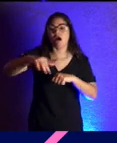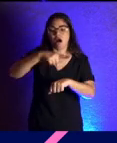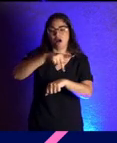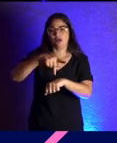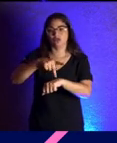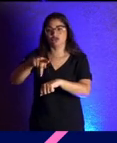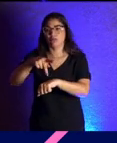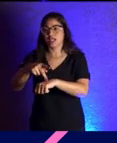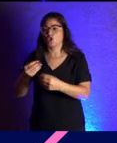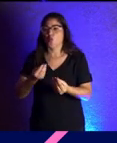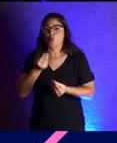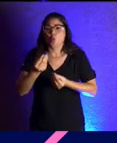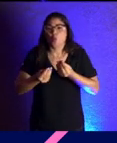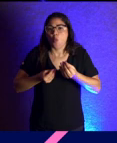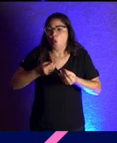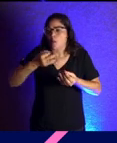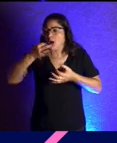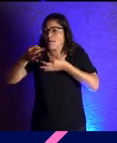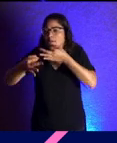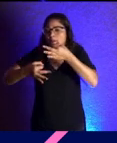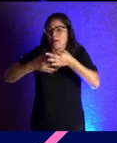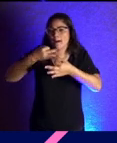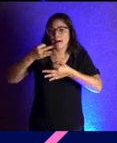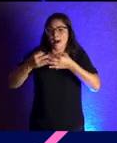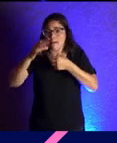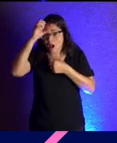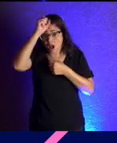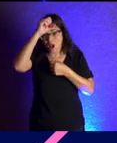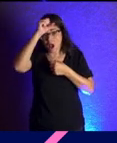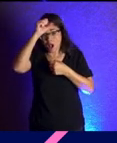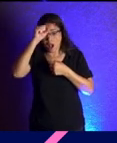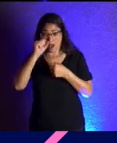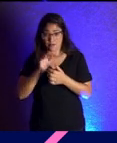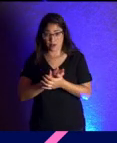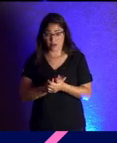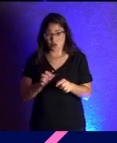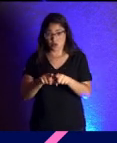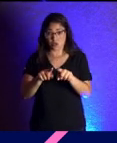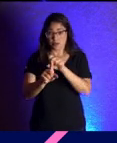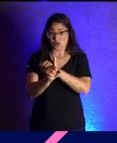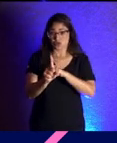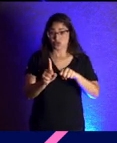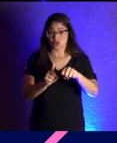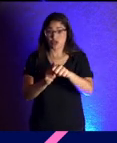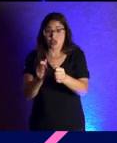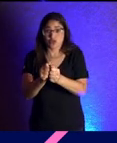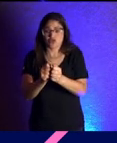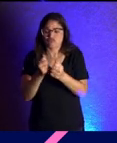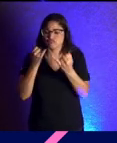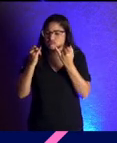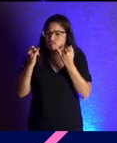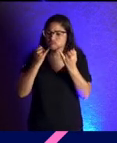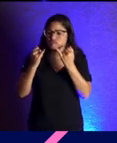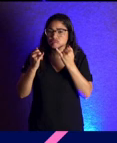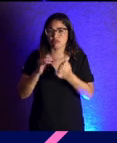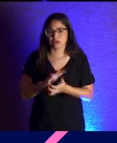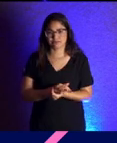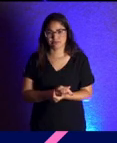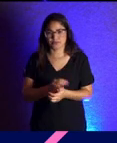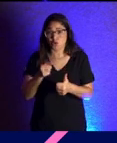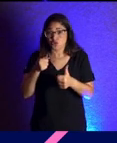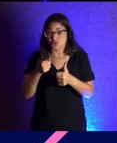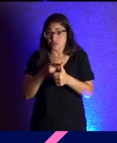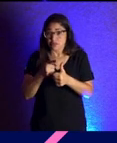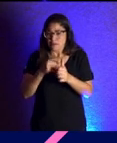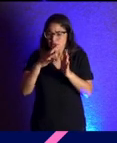proporcionar información para la sociedad. Y se ocupa a nuestros primeros modelos, de hecho, una parte importante de la información